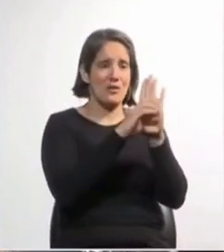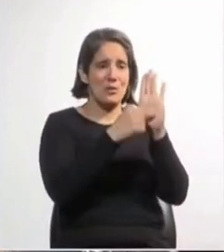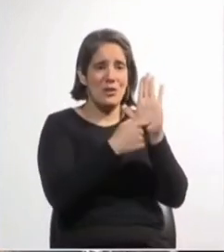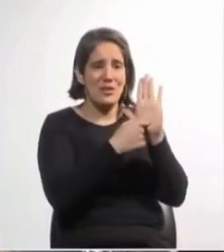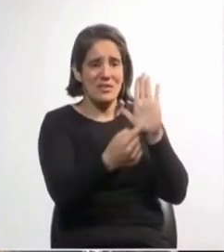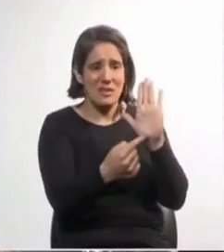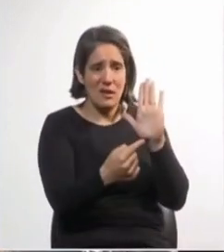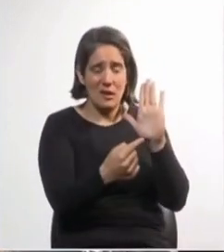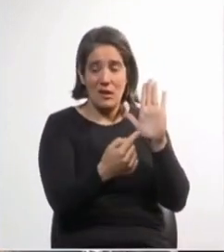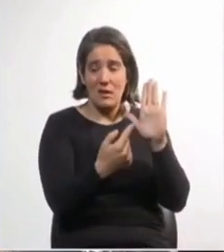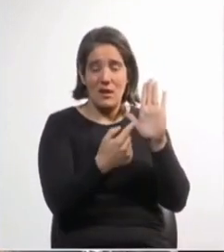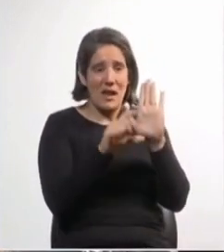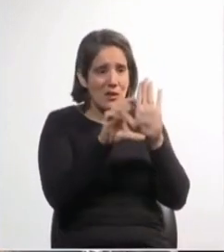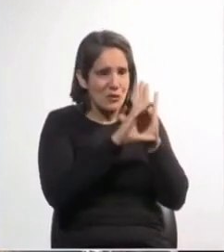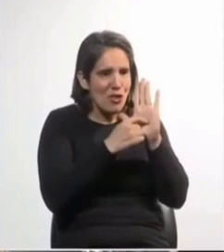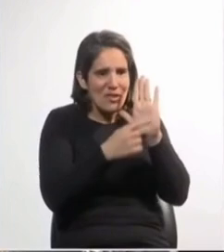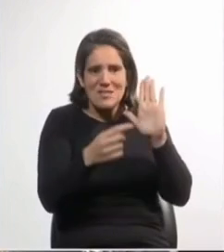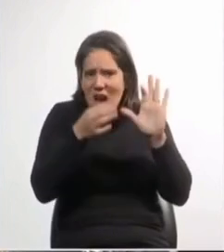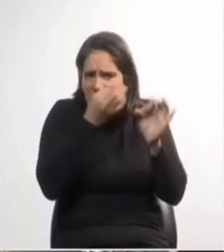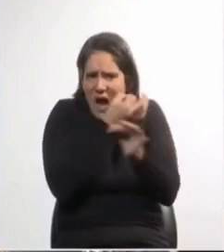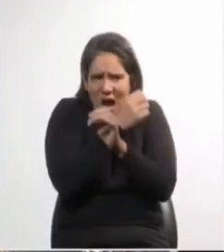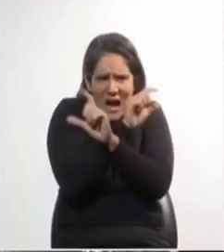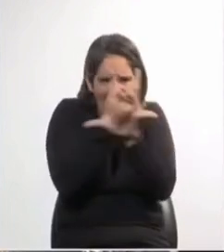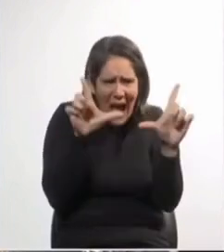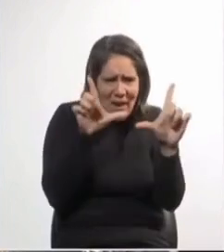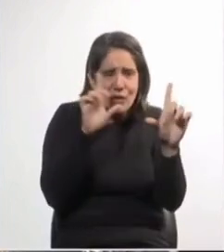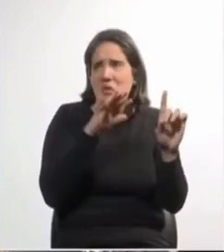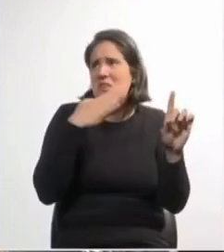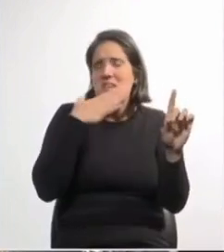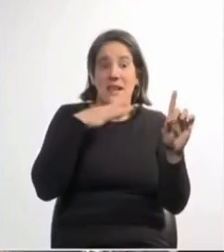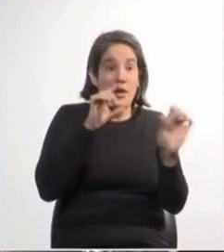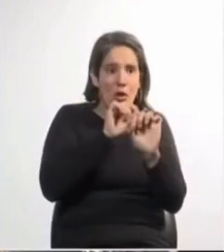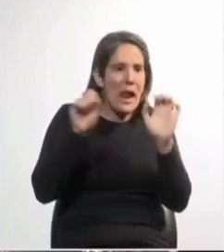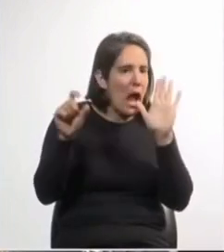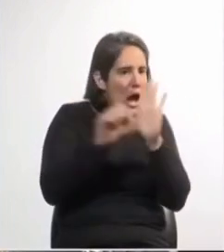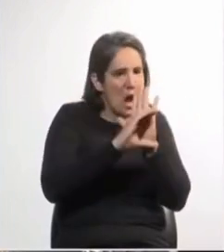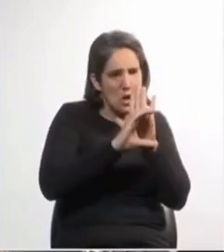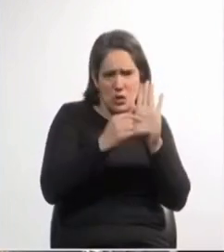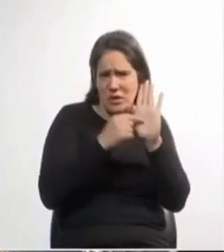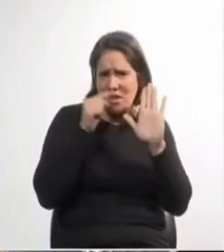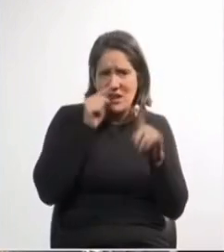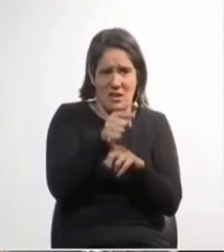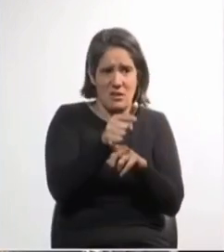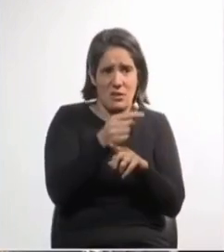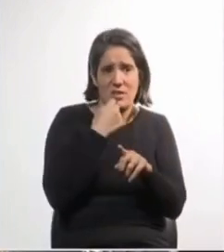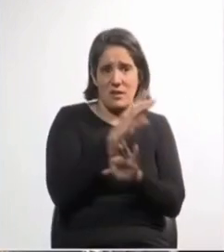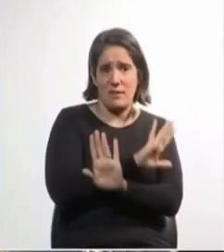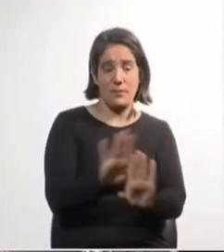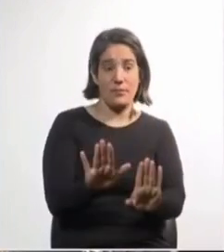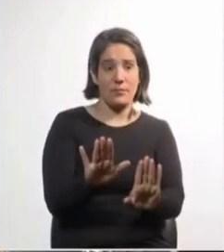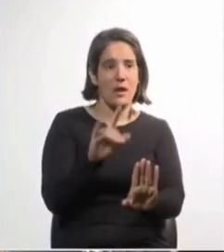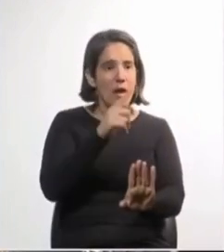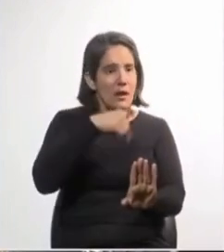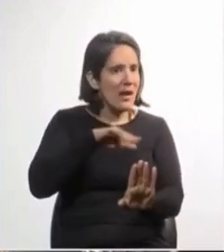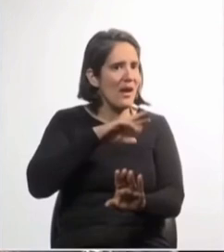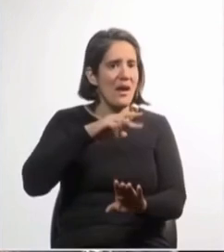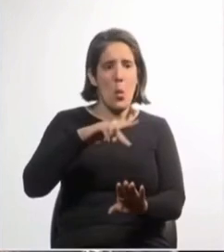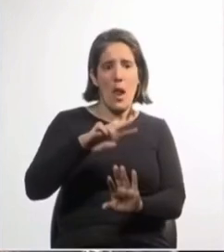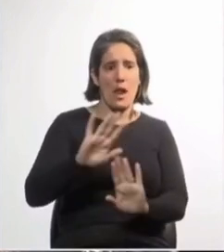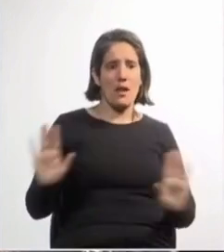Constitución decía de manera literal. No era una cuestión de interpretación, era literal. Y acá lo